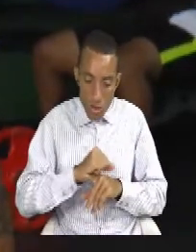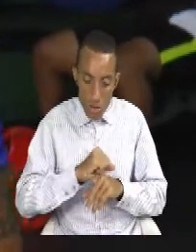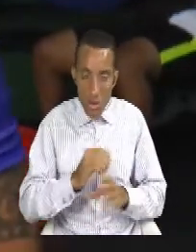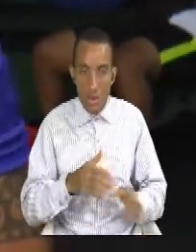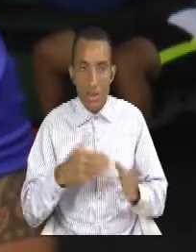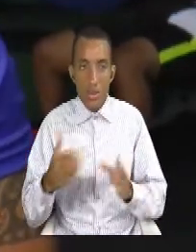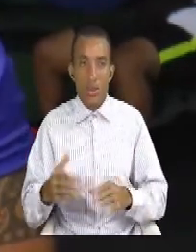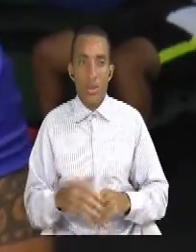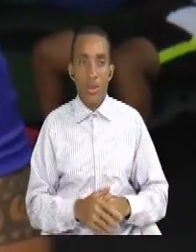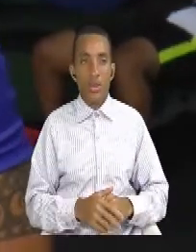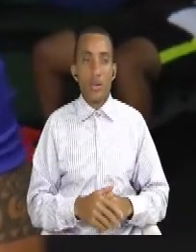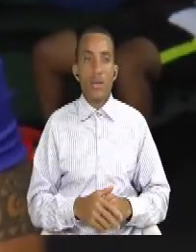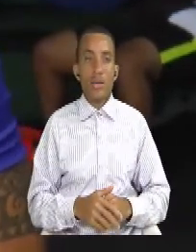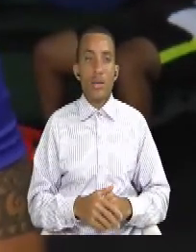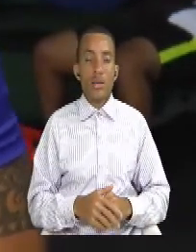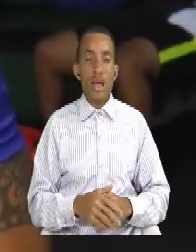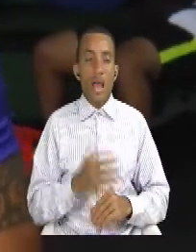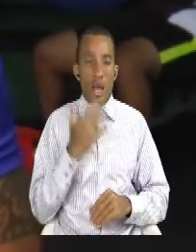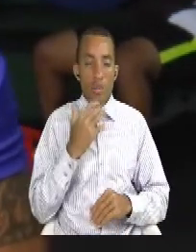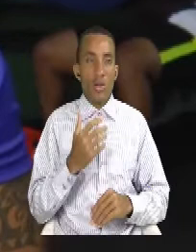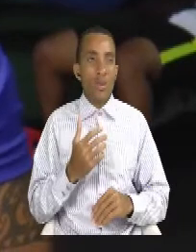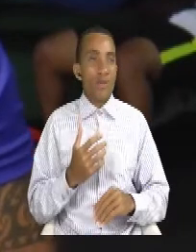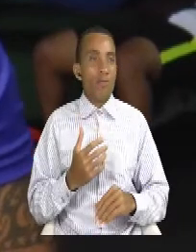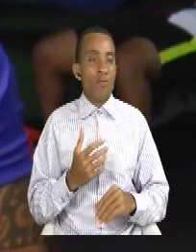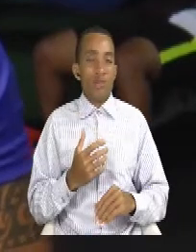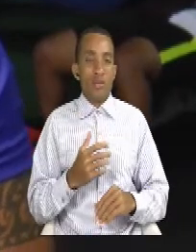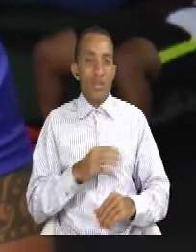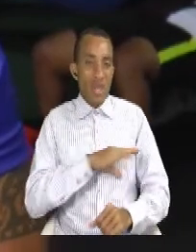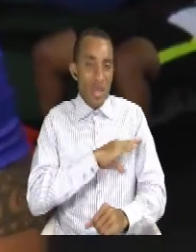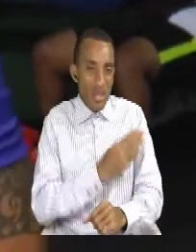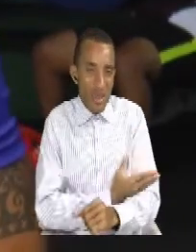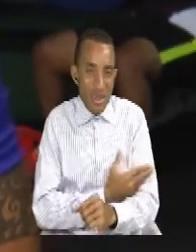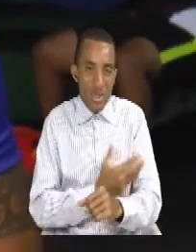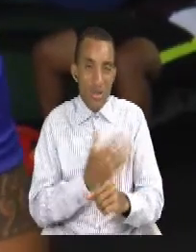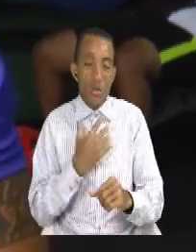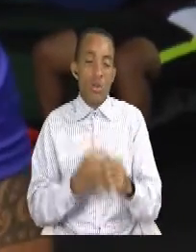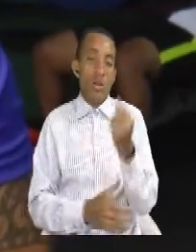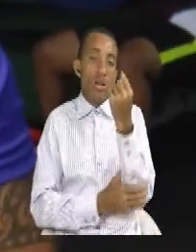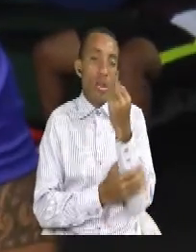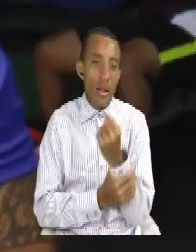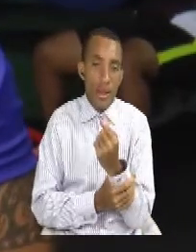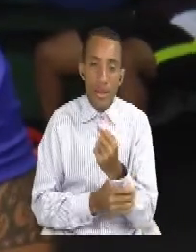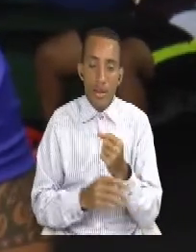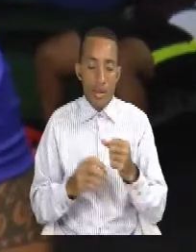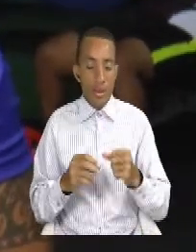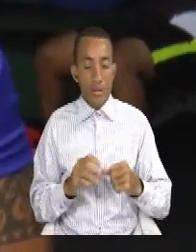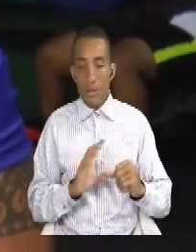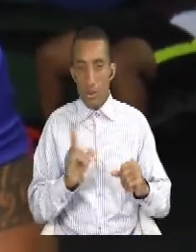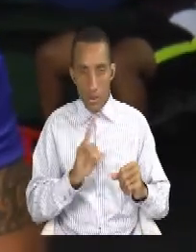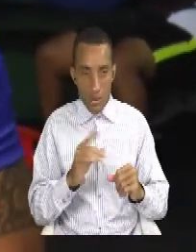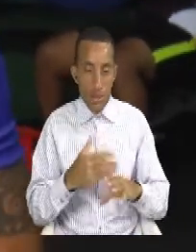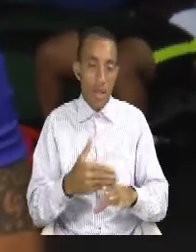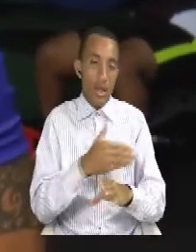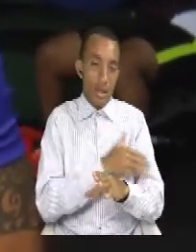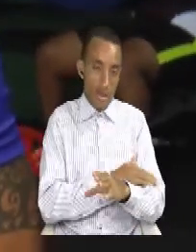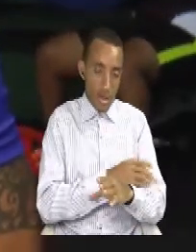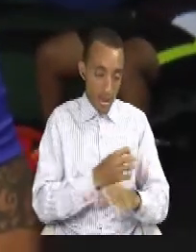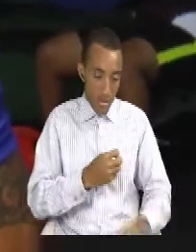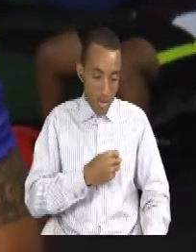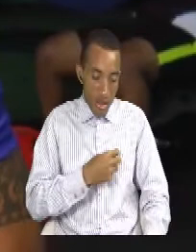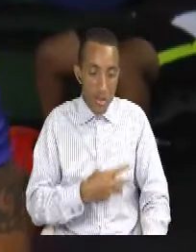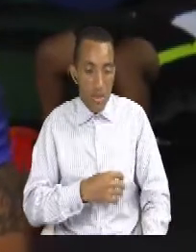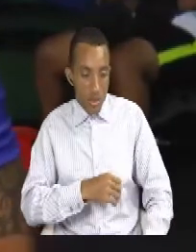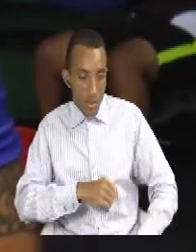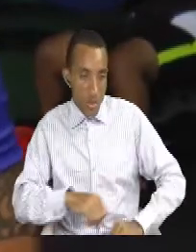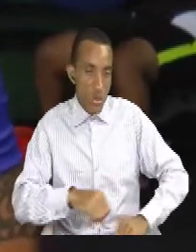vamos a hacer es quemar mucha energía y lastimosamente no vamos a rendir un 100% durante el entrenamiento. Entonces,